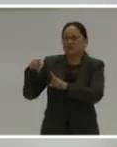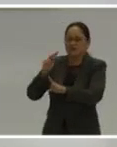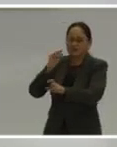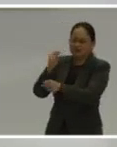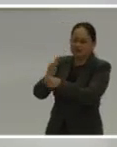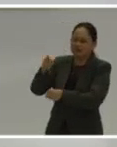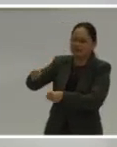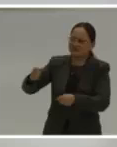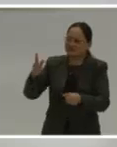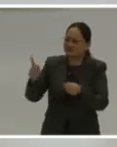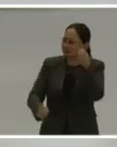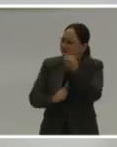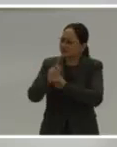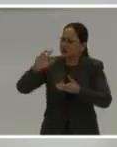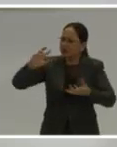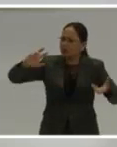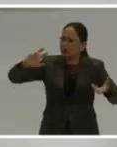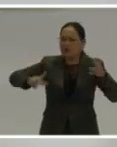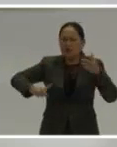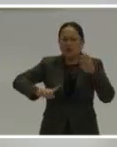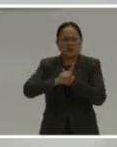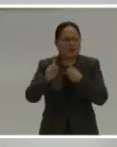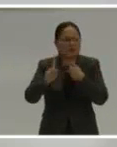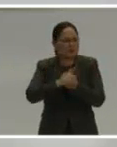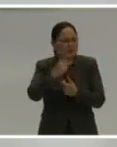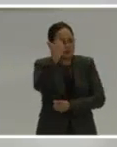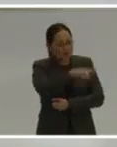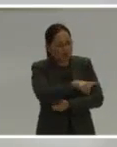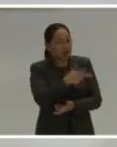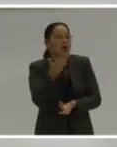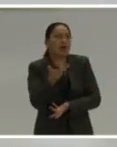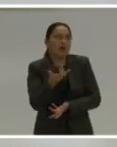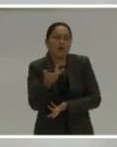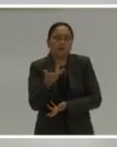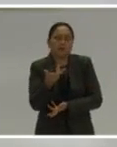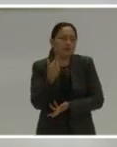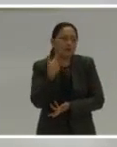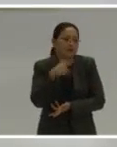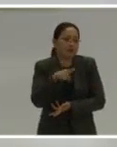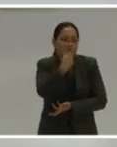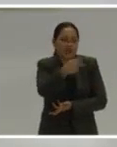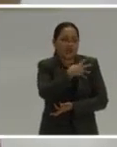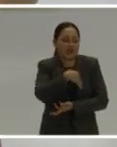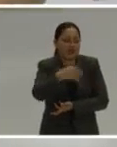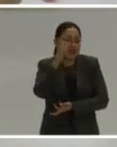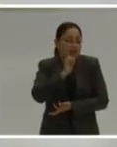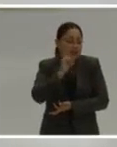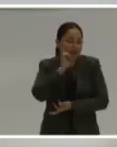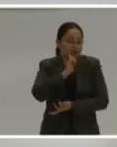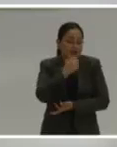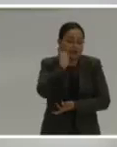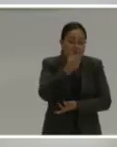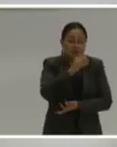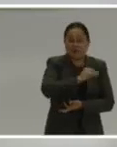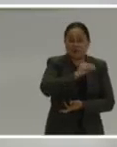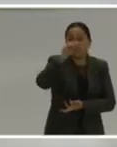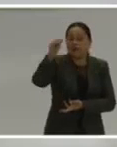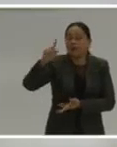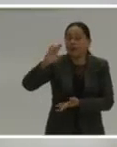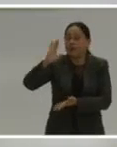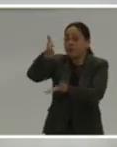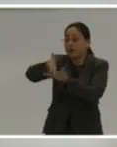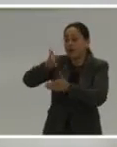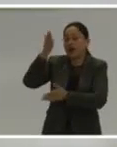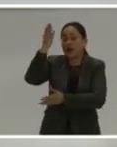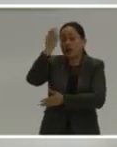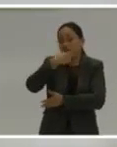es creciente, no quieren que las niñas puedan, por el peligro que constituye